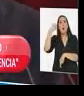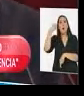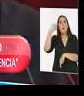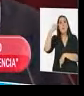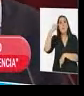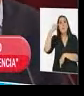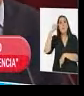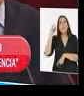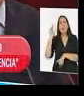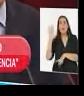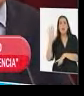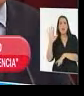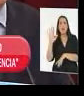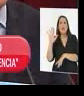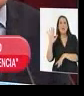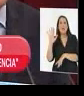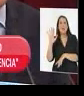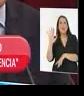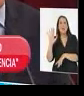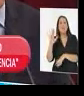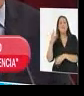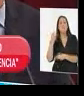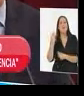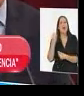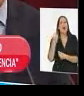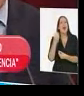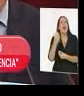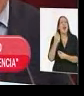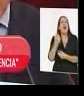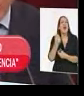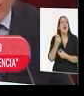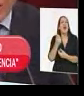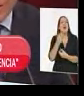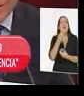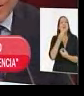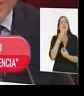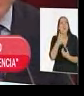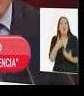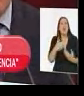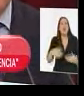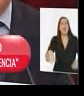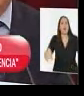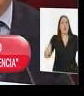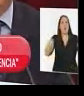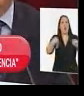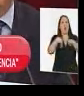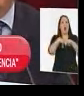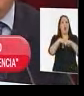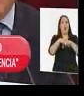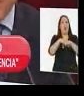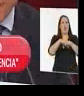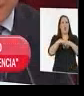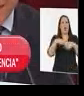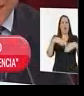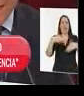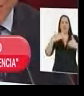se pueden hacer. Y ahora vamos otra vez con aumentos de nuevo. Al gobierno se ha dicho, y yo creo que es así,